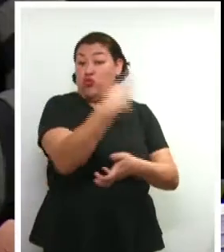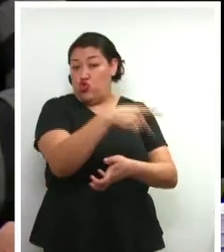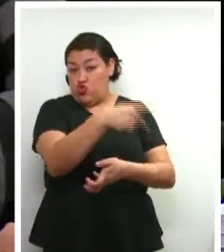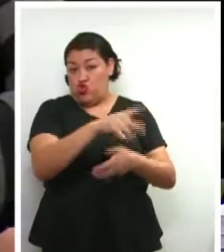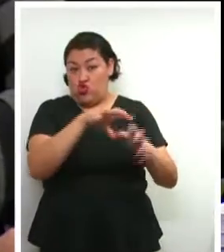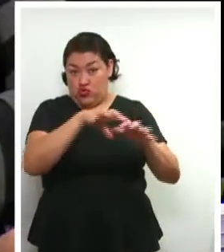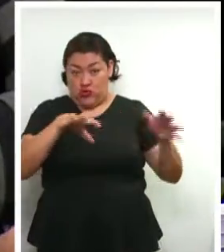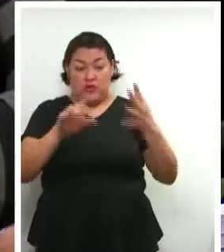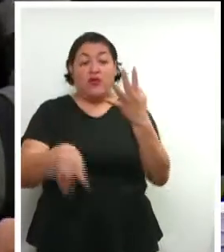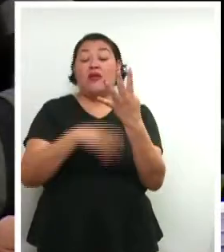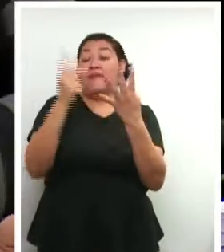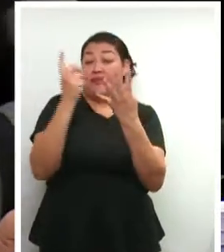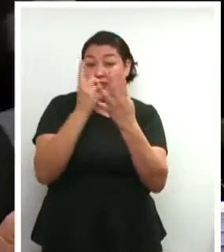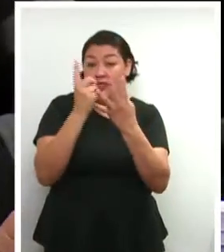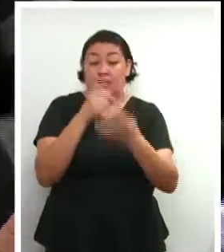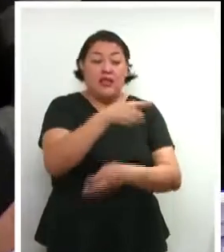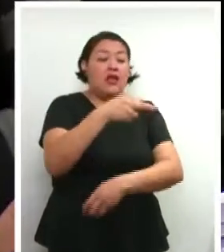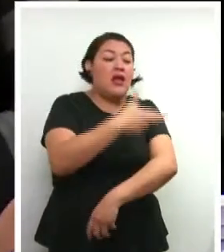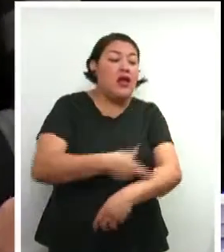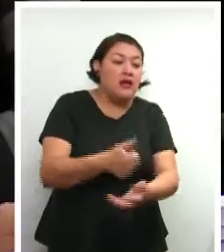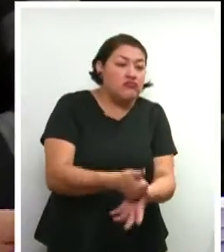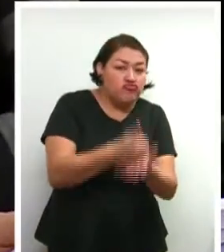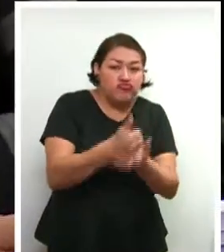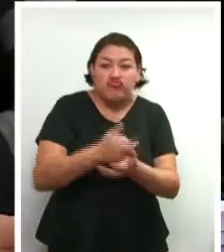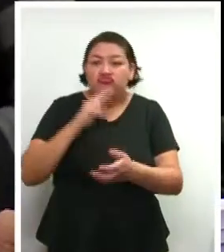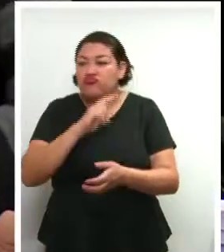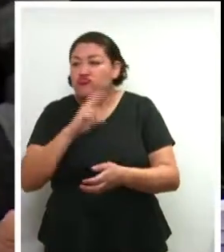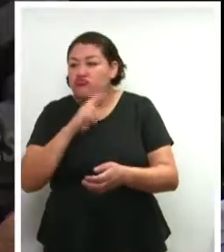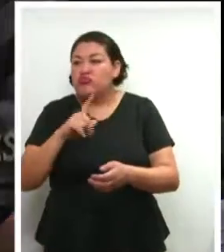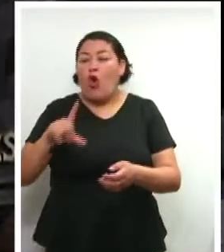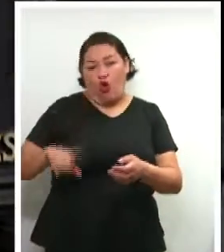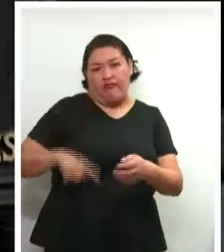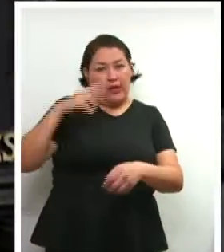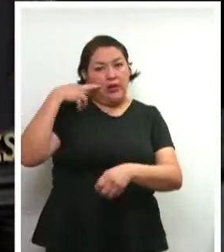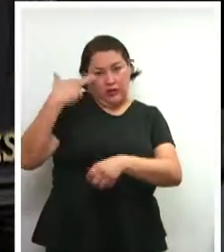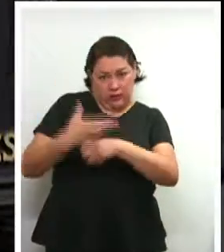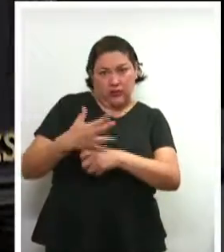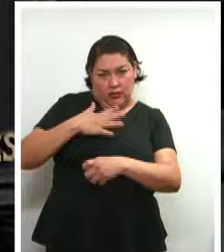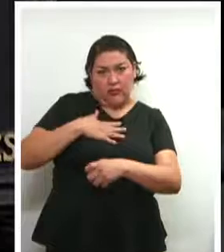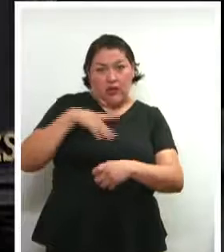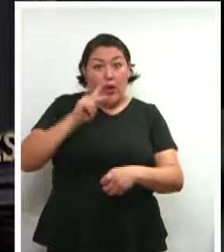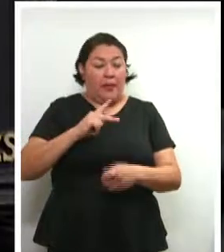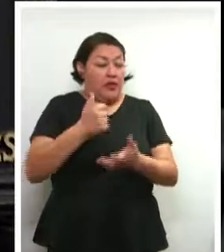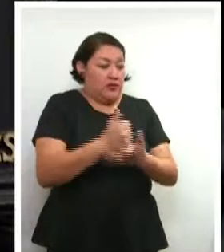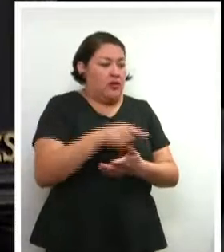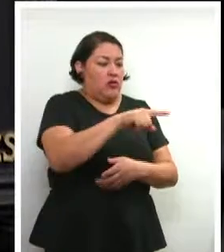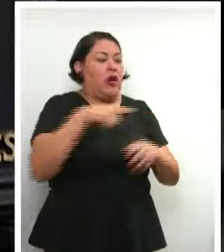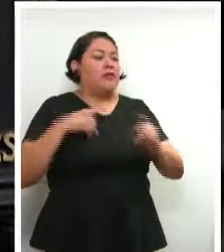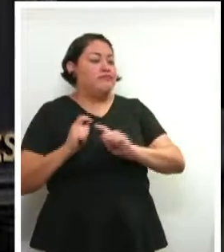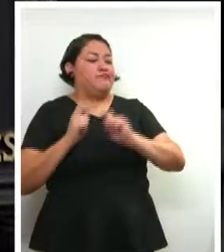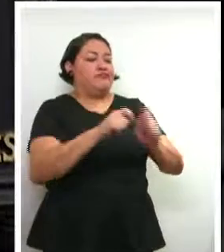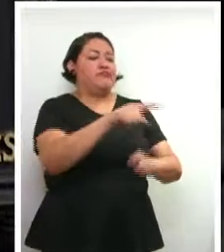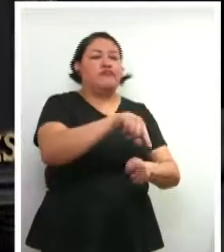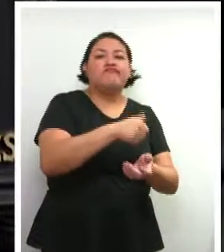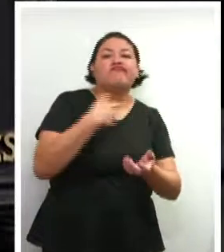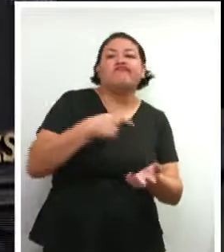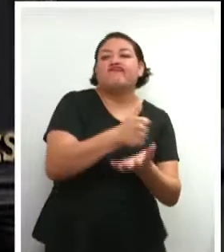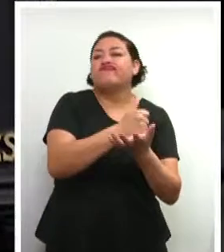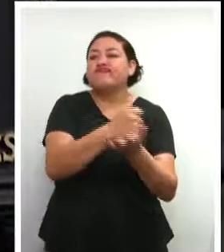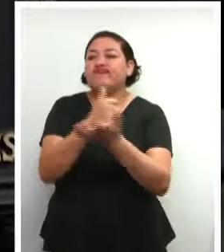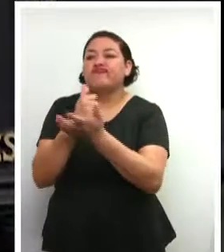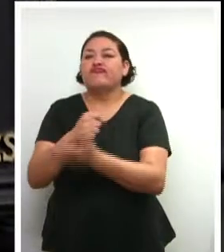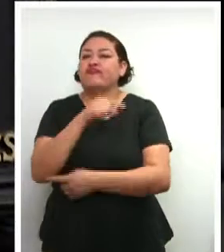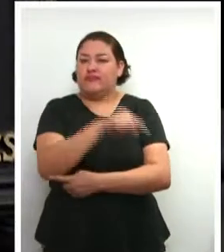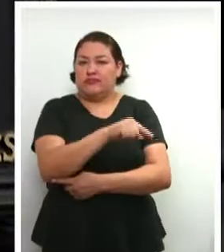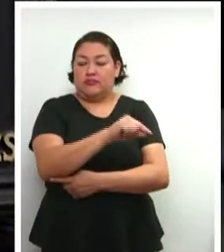debe atender funciones primarias y originarias del Estado que requieren ser eficazmente atendidas en beneficio de la sociedad. Por